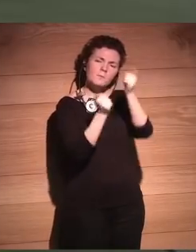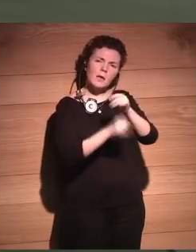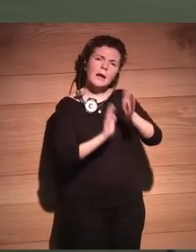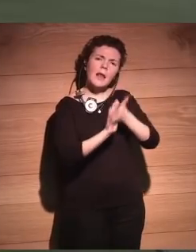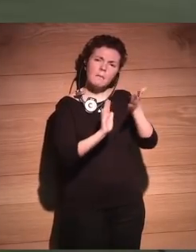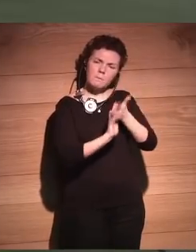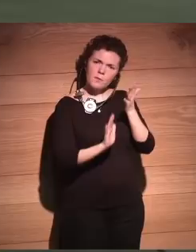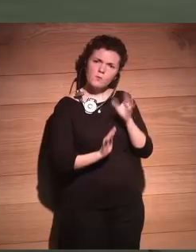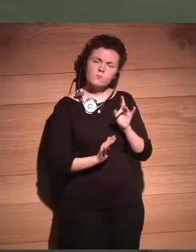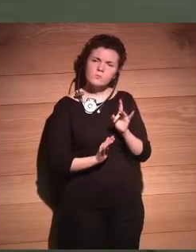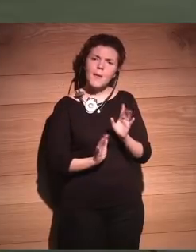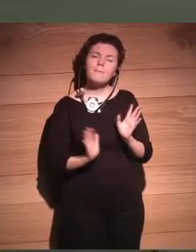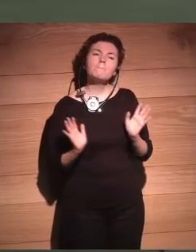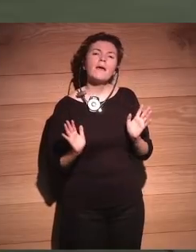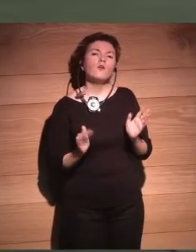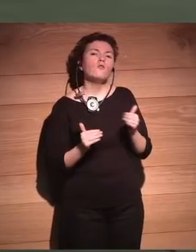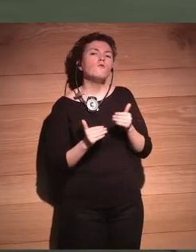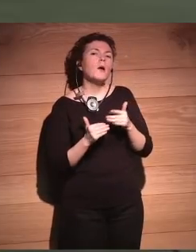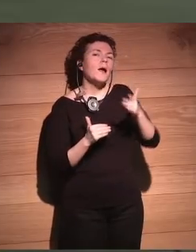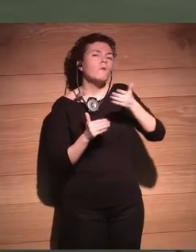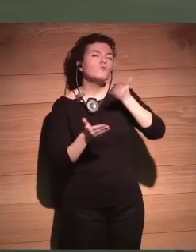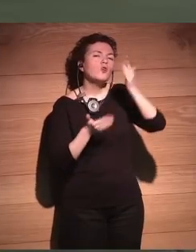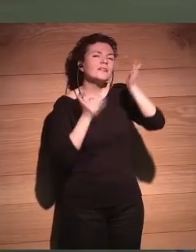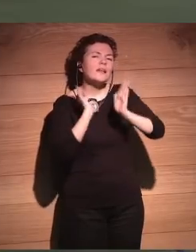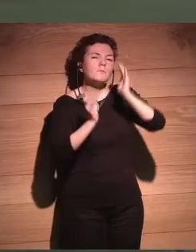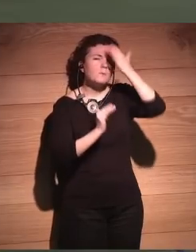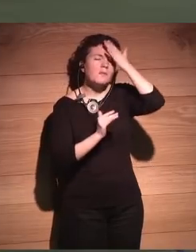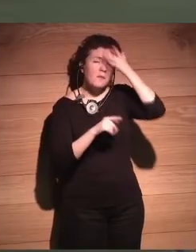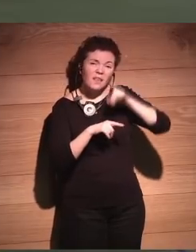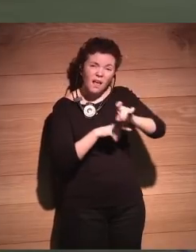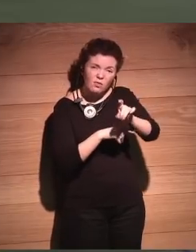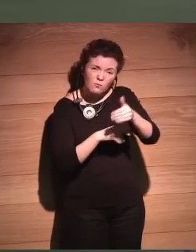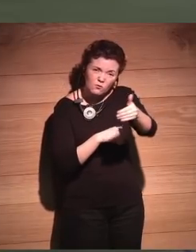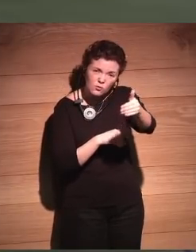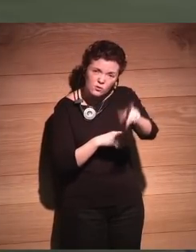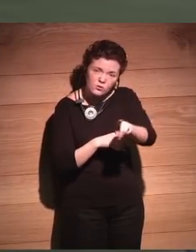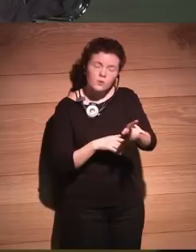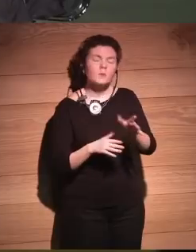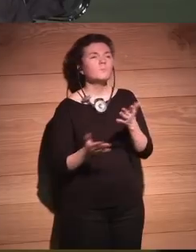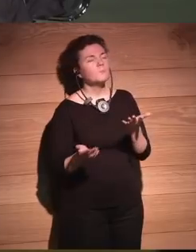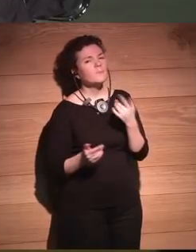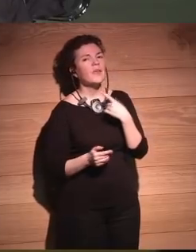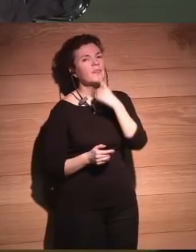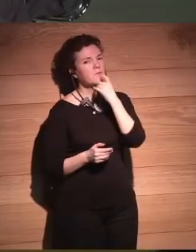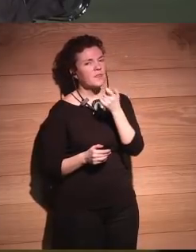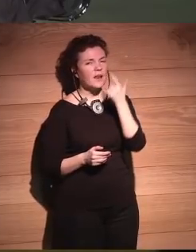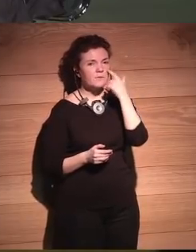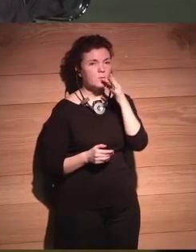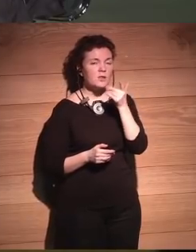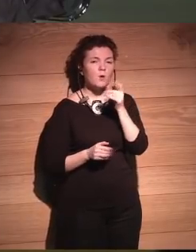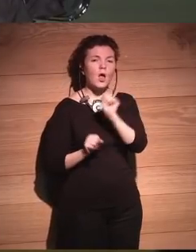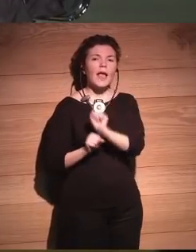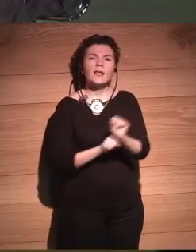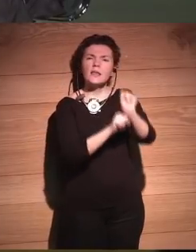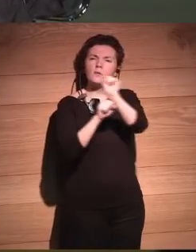rápida. ¿Pero va a ser el tratamiento principal del cáncer o...? No, eso sería difícil de ver porque la